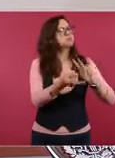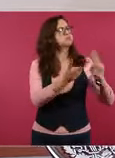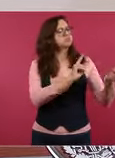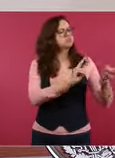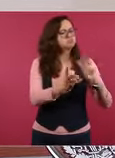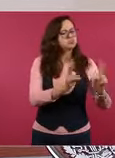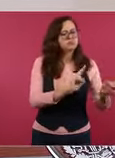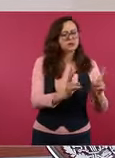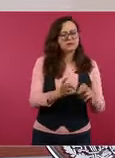en los dos países.